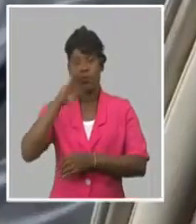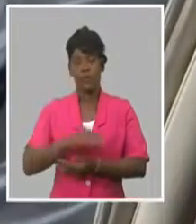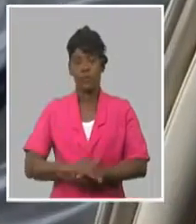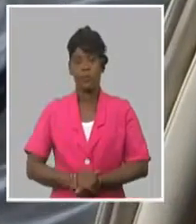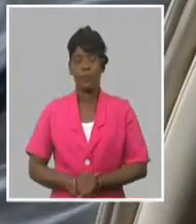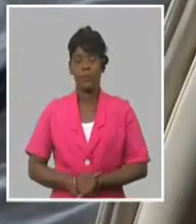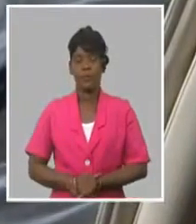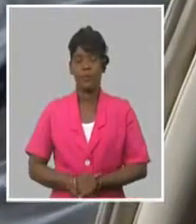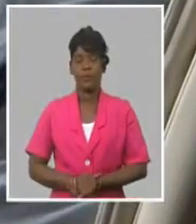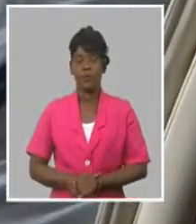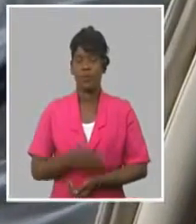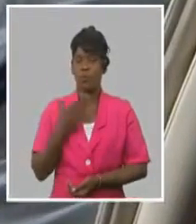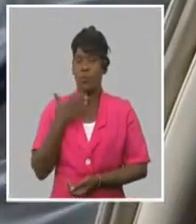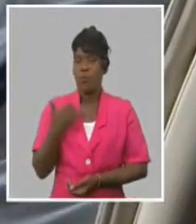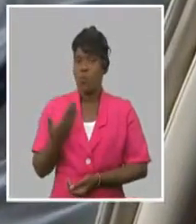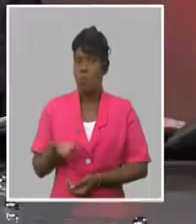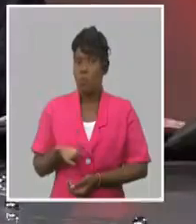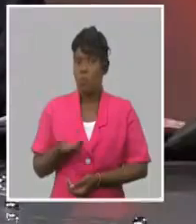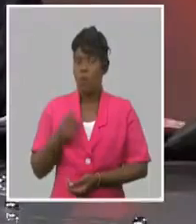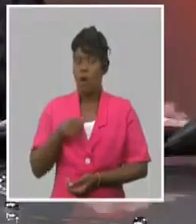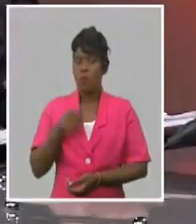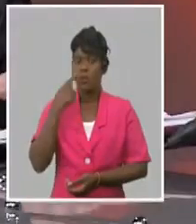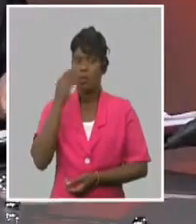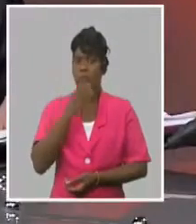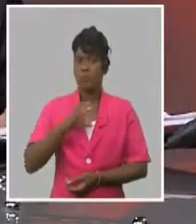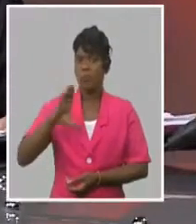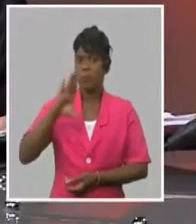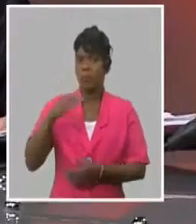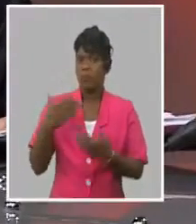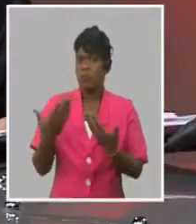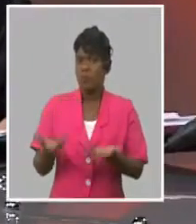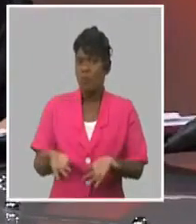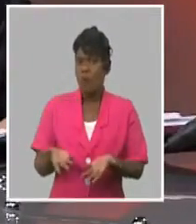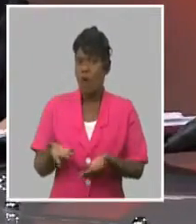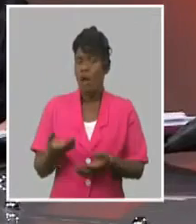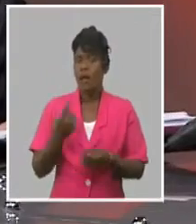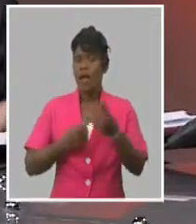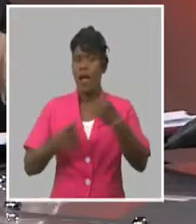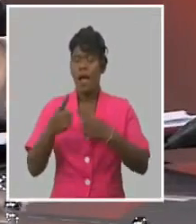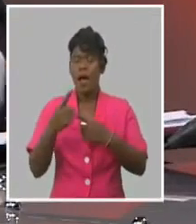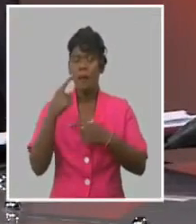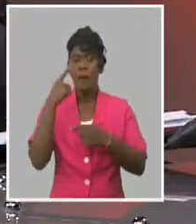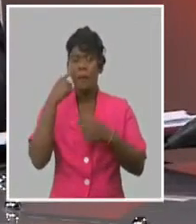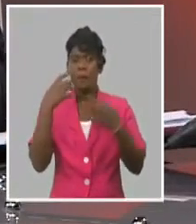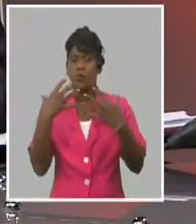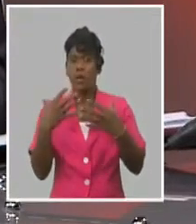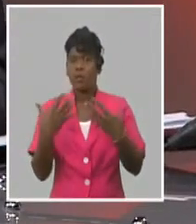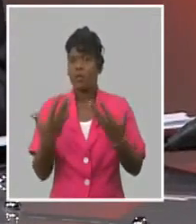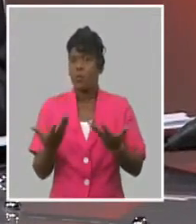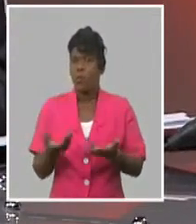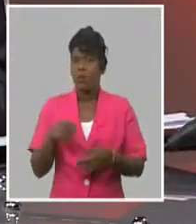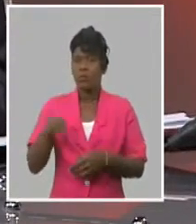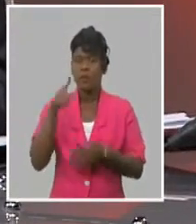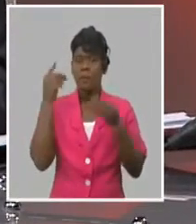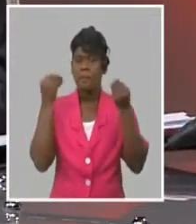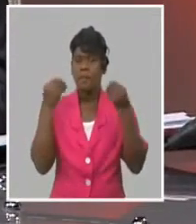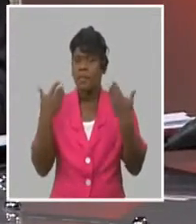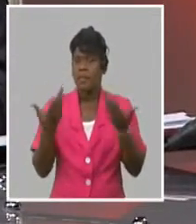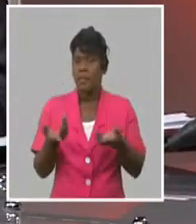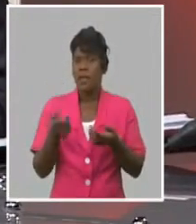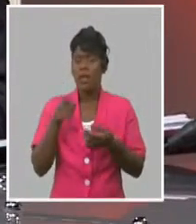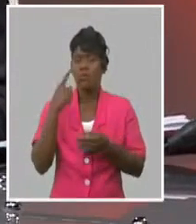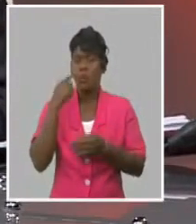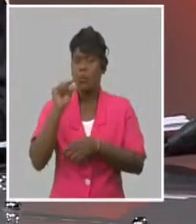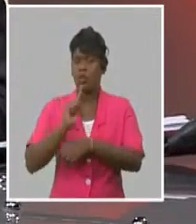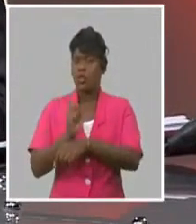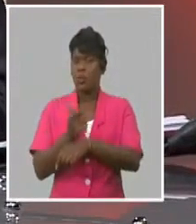¿Cómo se va a implementar? ¿Cuáles son los elementos fundamentales o cuáles son los principios sobre los que se basa? ¿Por qué es un proceso que ha demorado tanto?